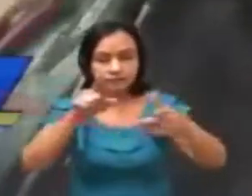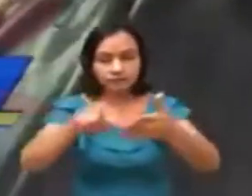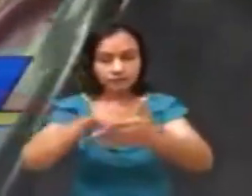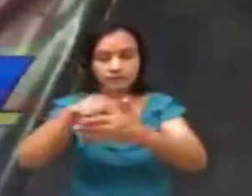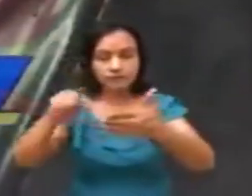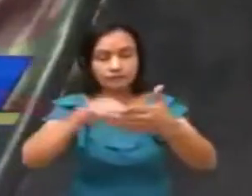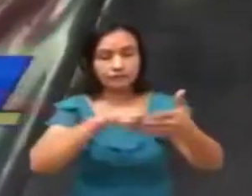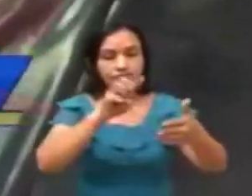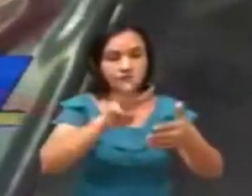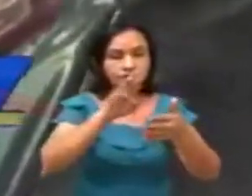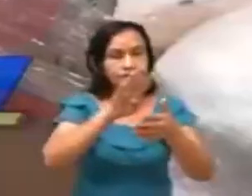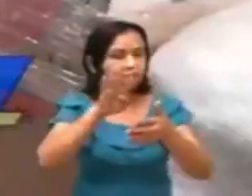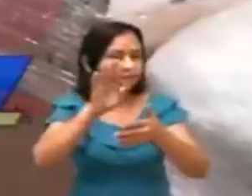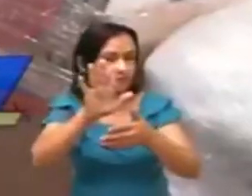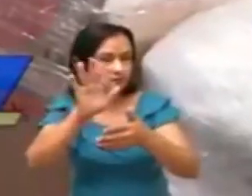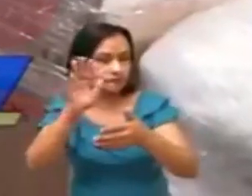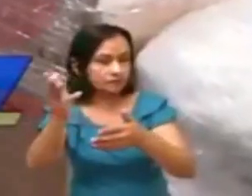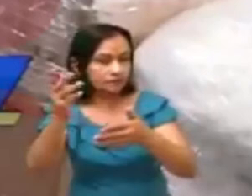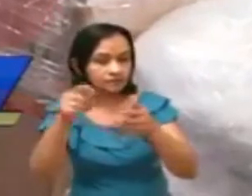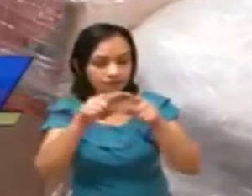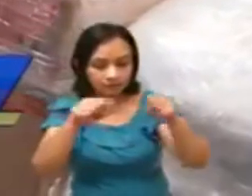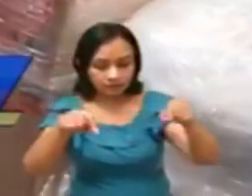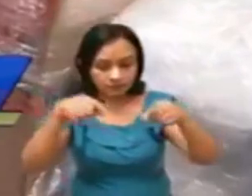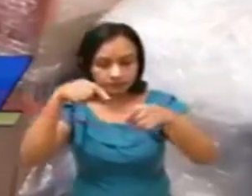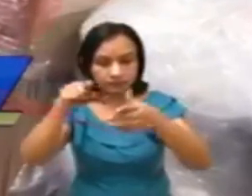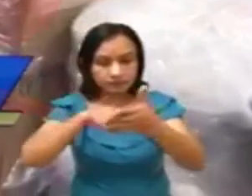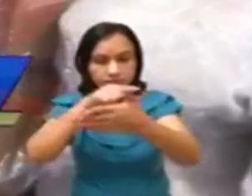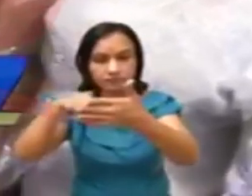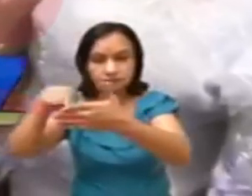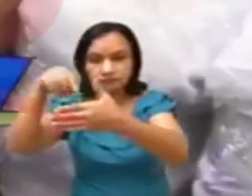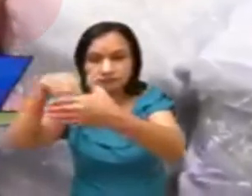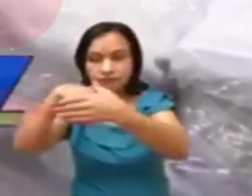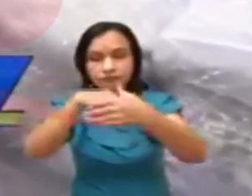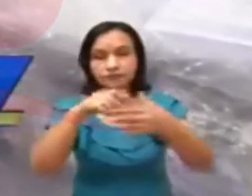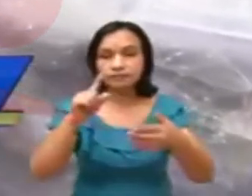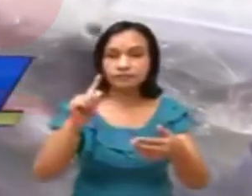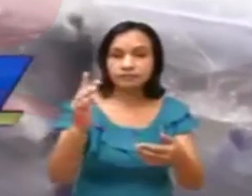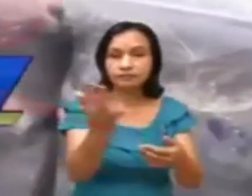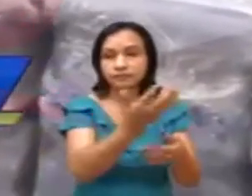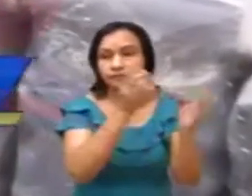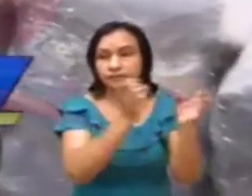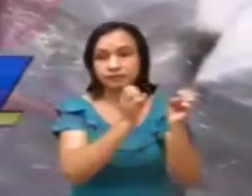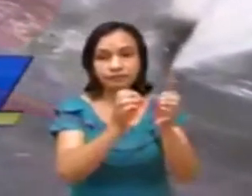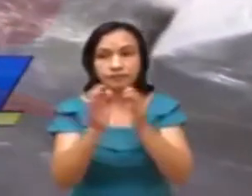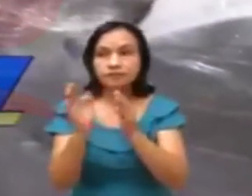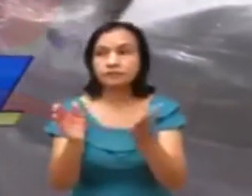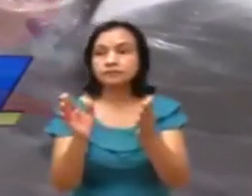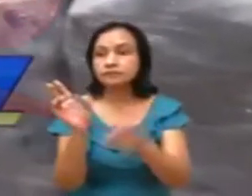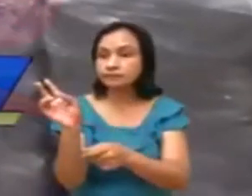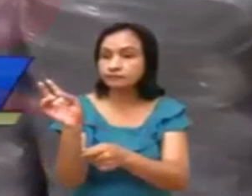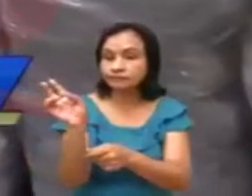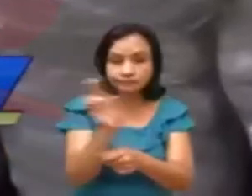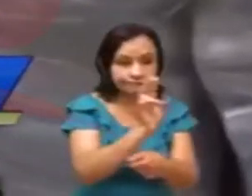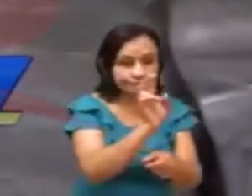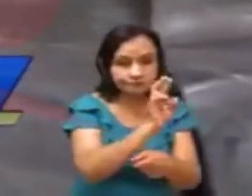13.459 juntas receptoras de votos, sino que nosotros estamos reforzando todas las medidas de orden público, la vigilancia y